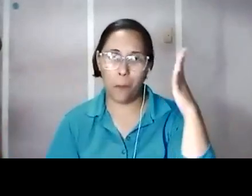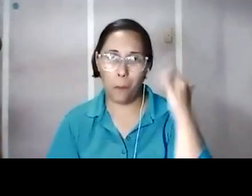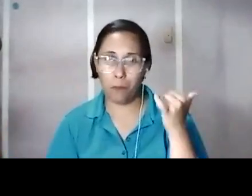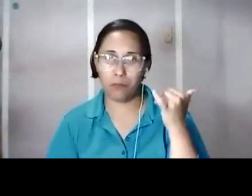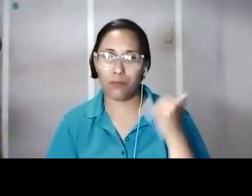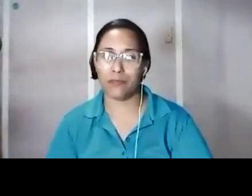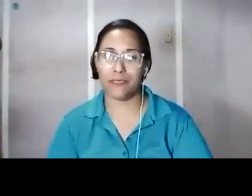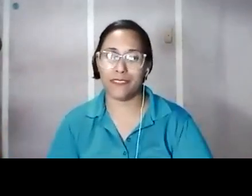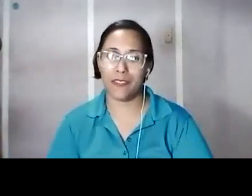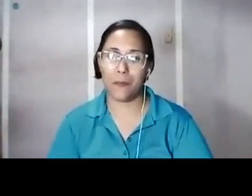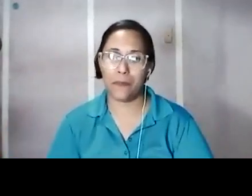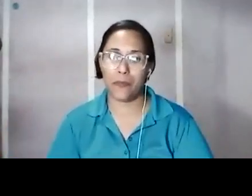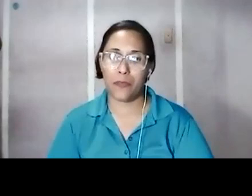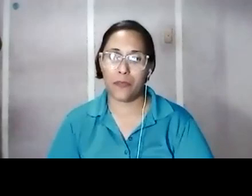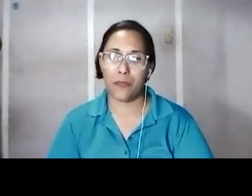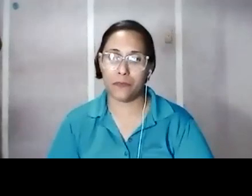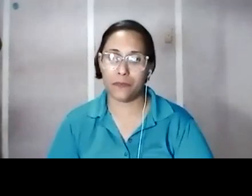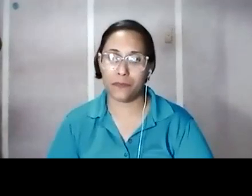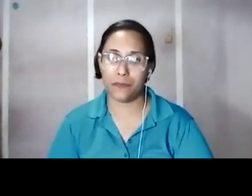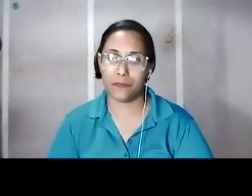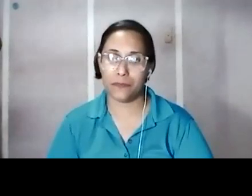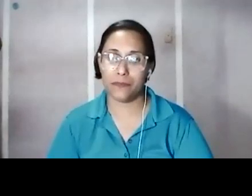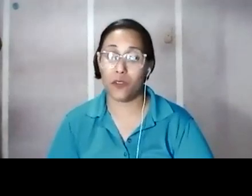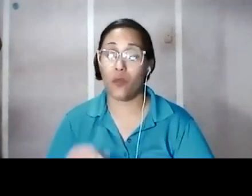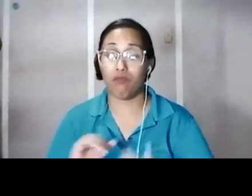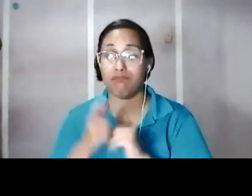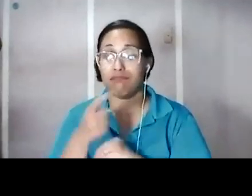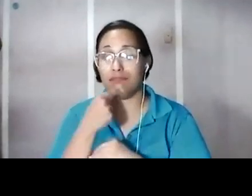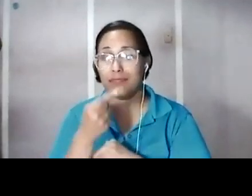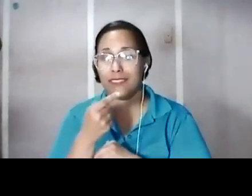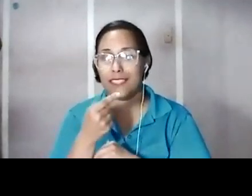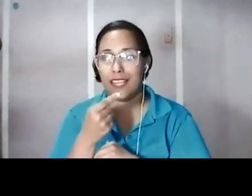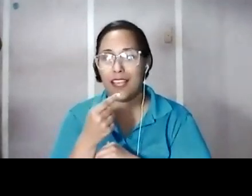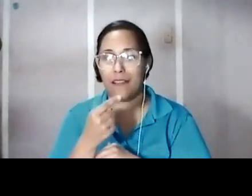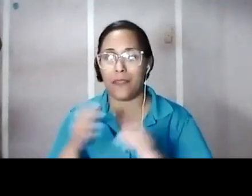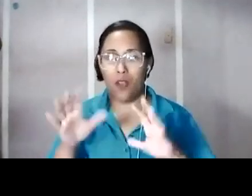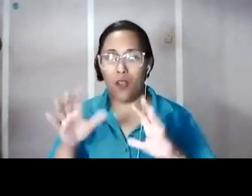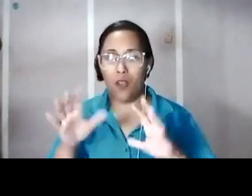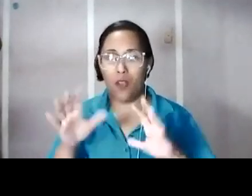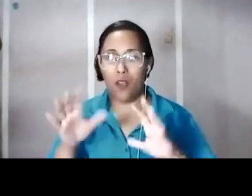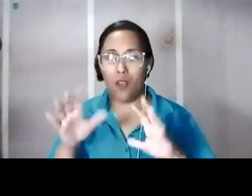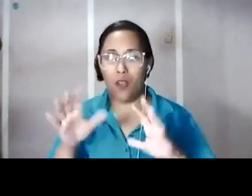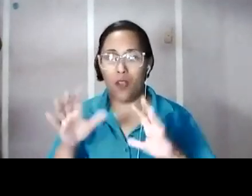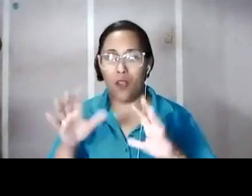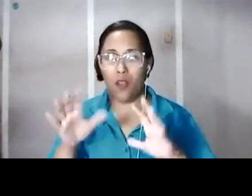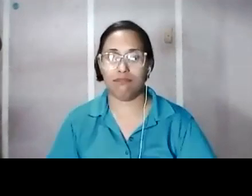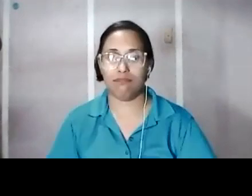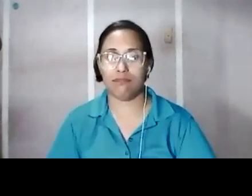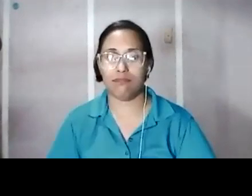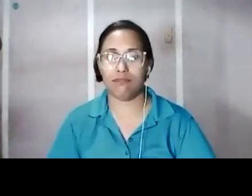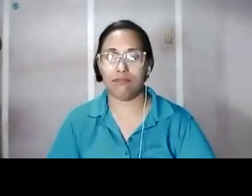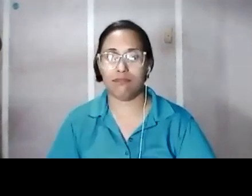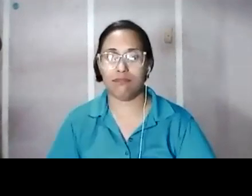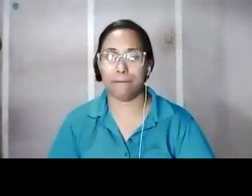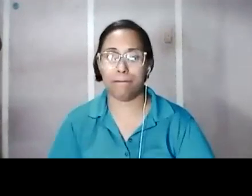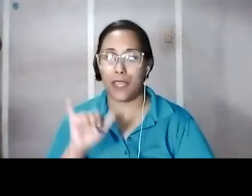pues uno se, como usted dijo, las comparsas, eh, y